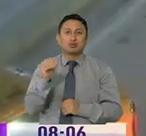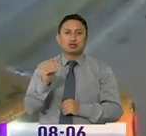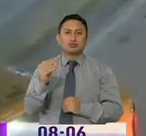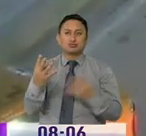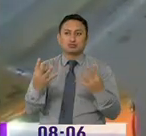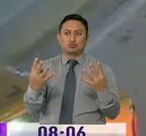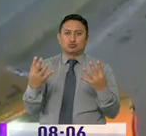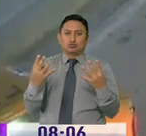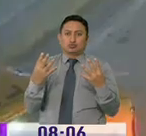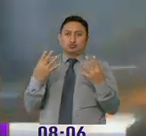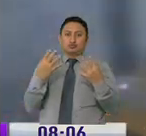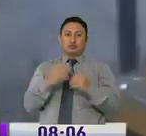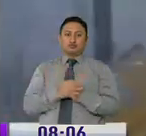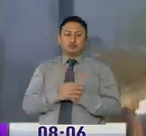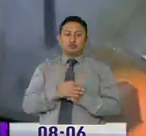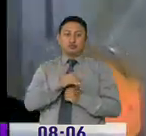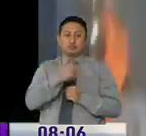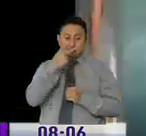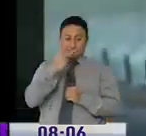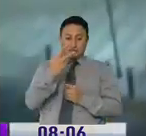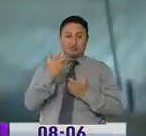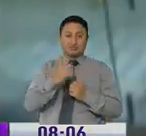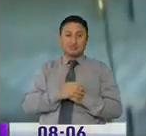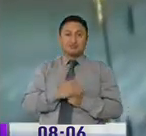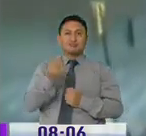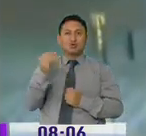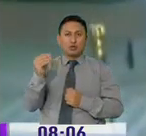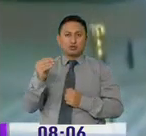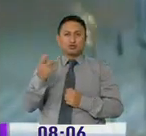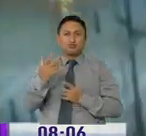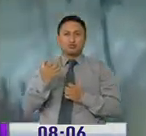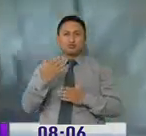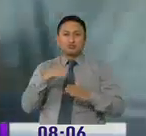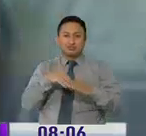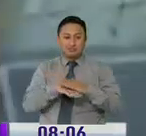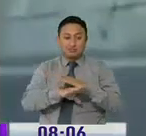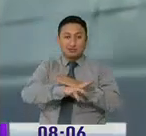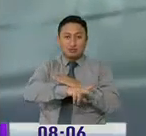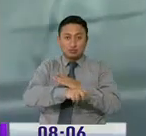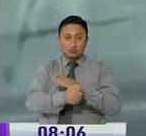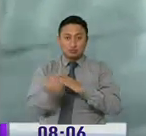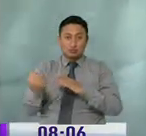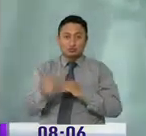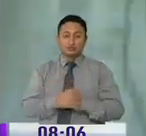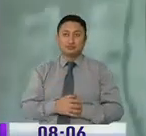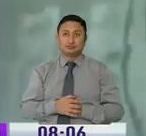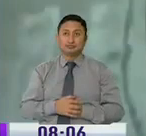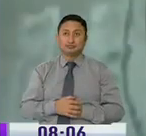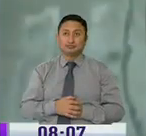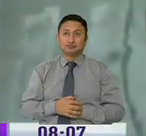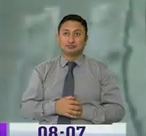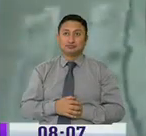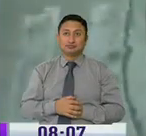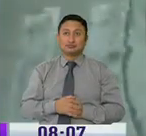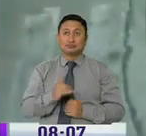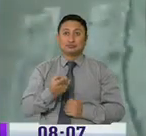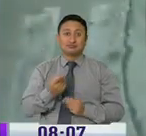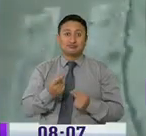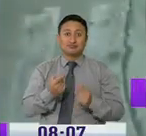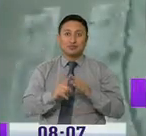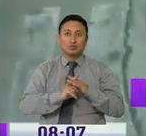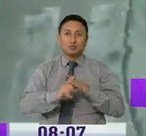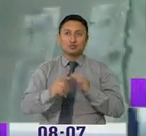los cuales, según los registros, serían menores de edad. Trataron aparentemente de asaltarlo, de ahí que huyen